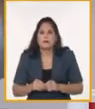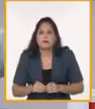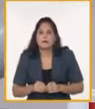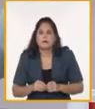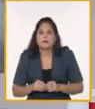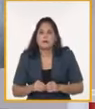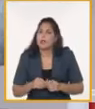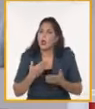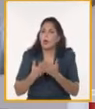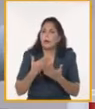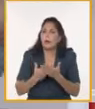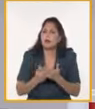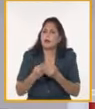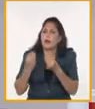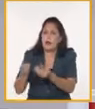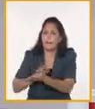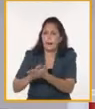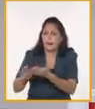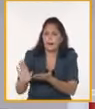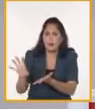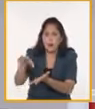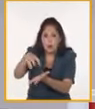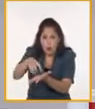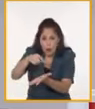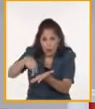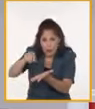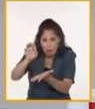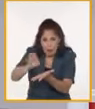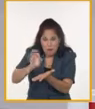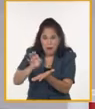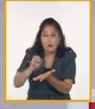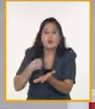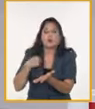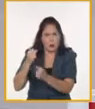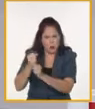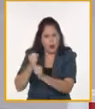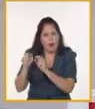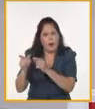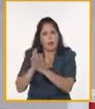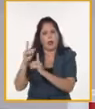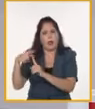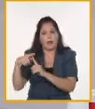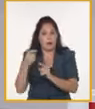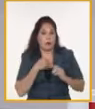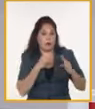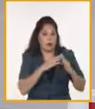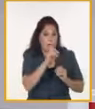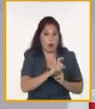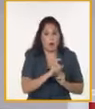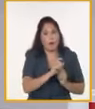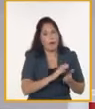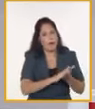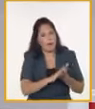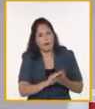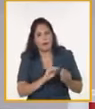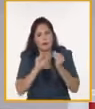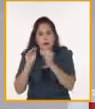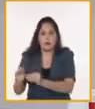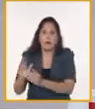entrega de permiso en ese lugar donde usted va a a ejercer Esa esa actividad o sea es una